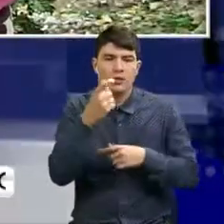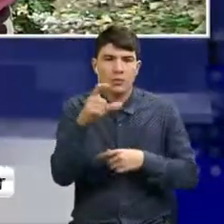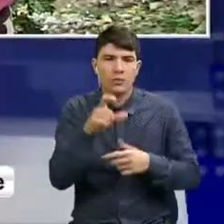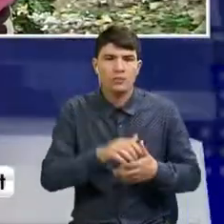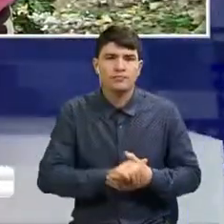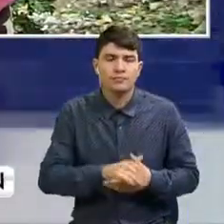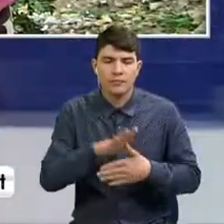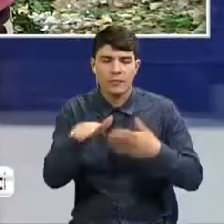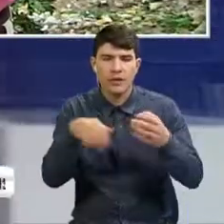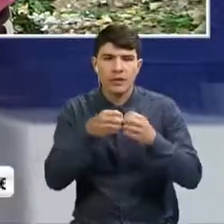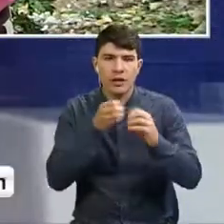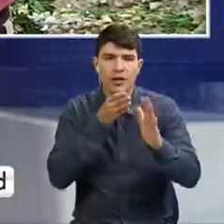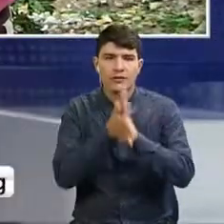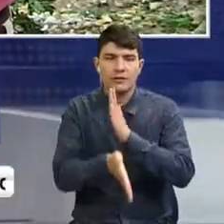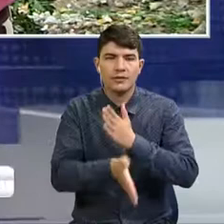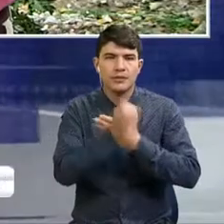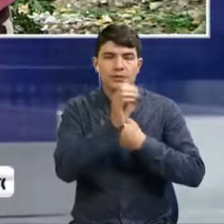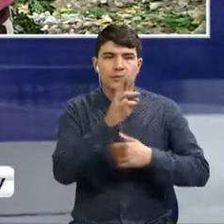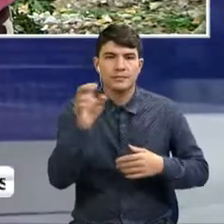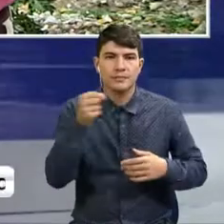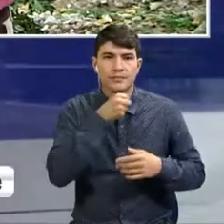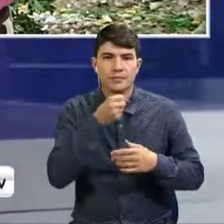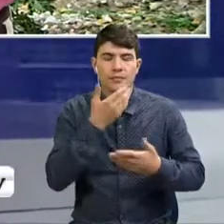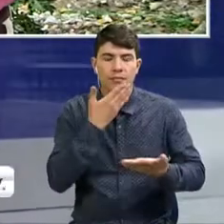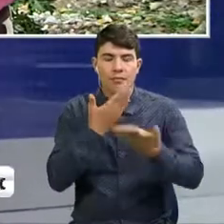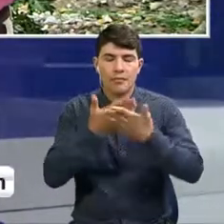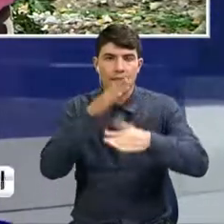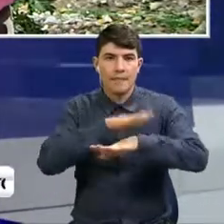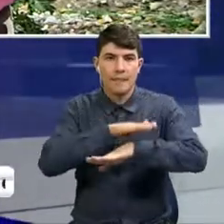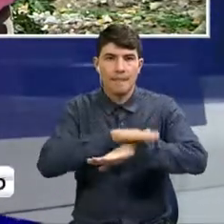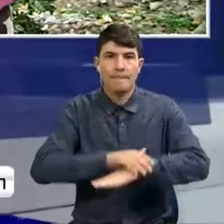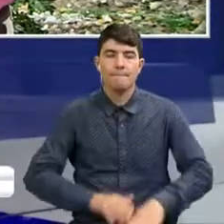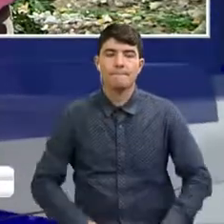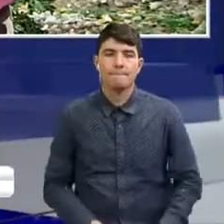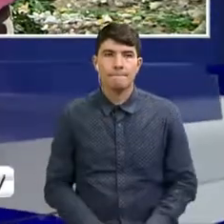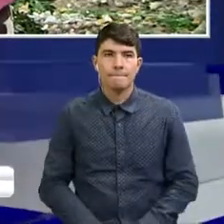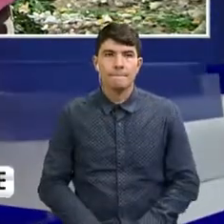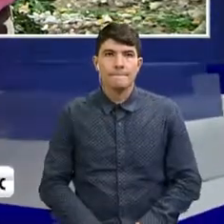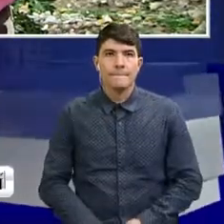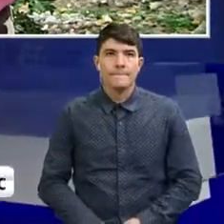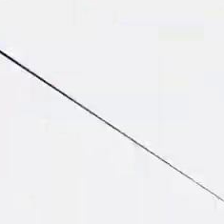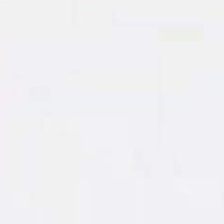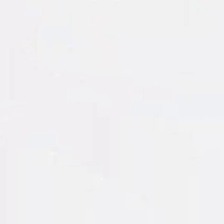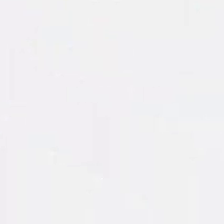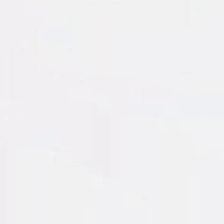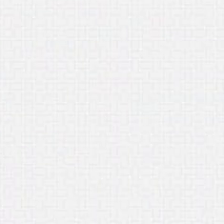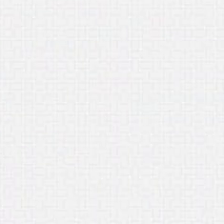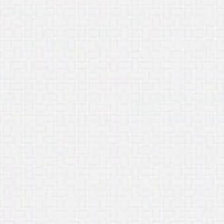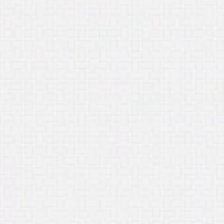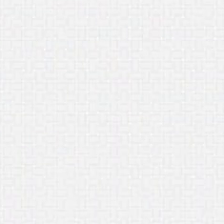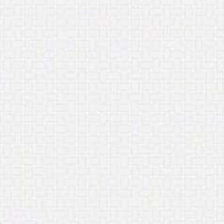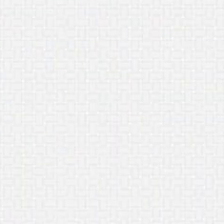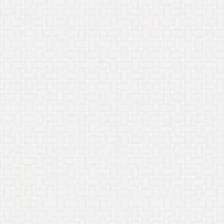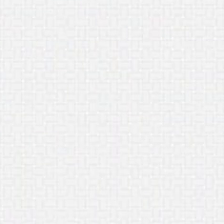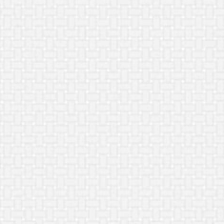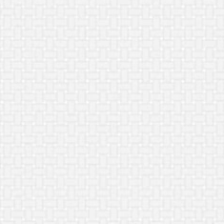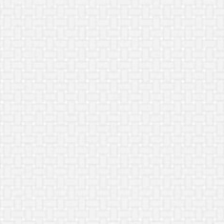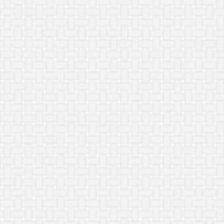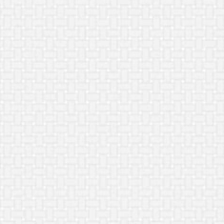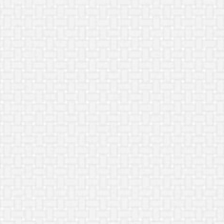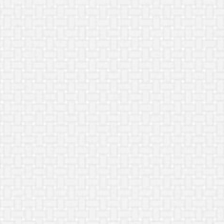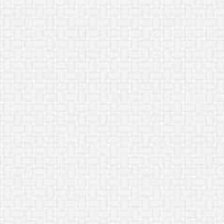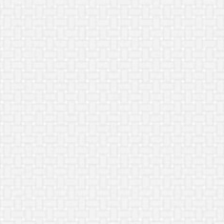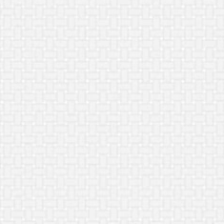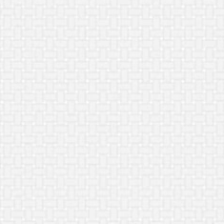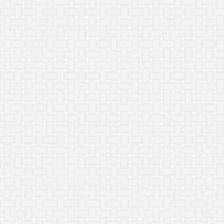compañeros hasta aquí toda la información con la cámara de argemiro se informó geither los gatos cuadros para oriente noticia que antro tocón